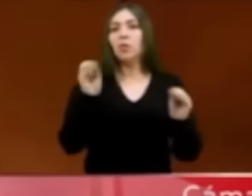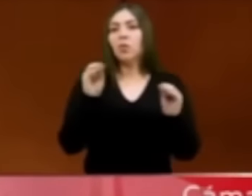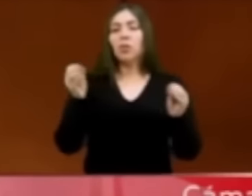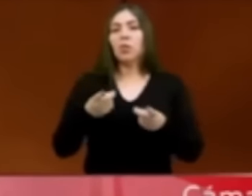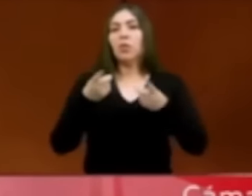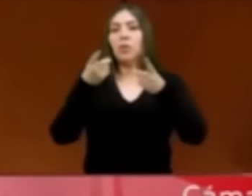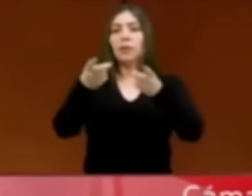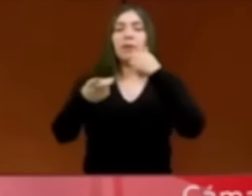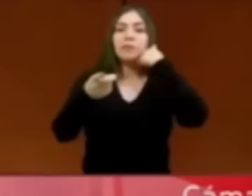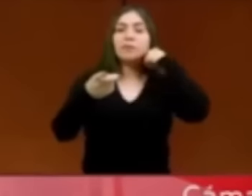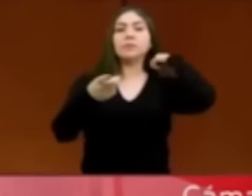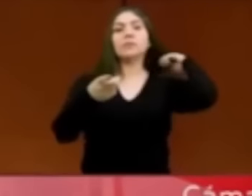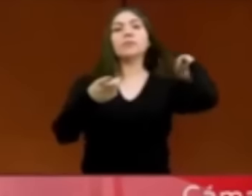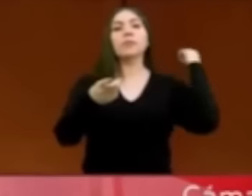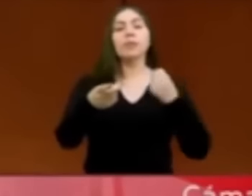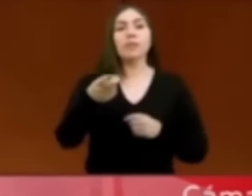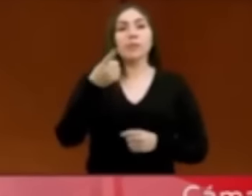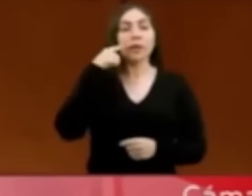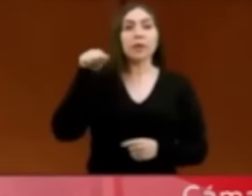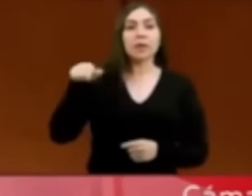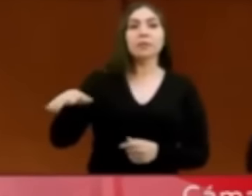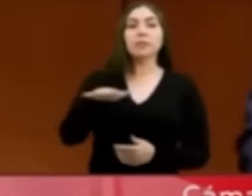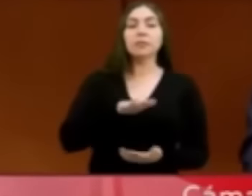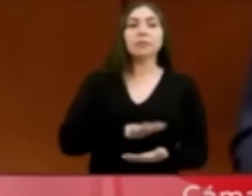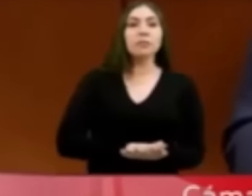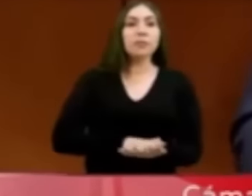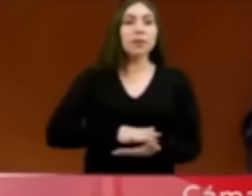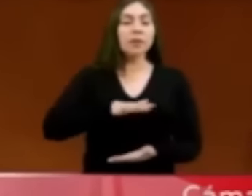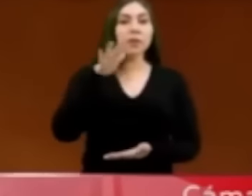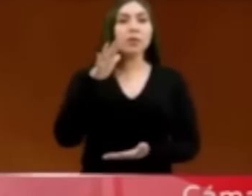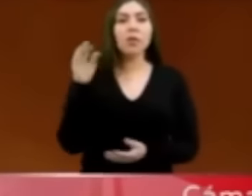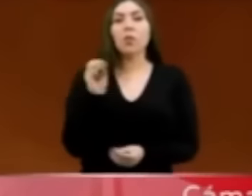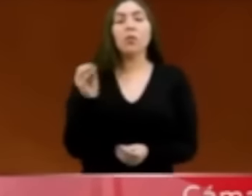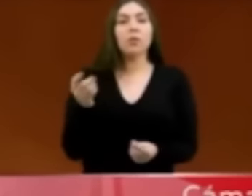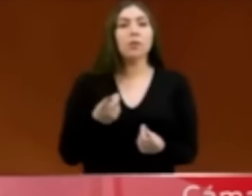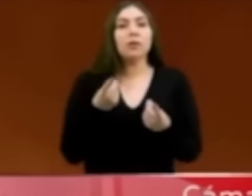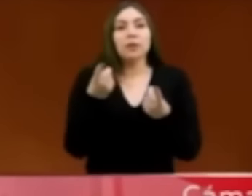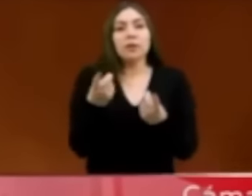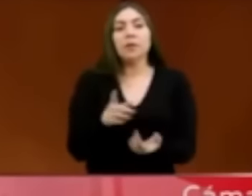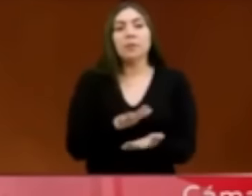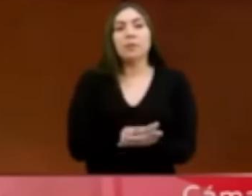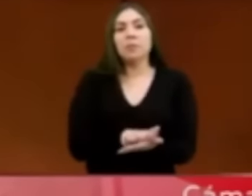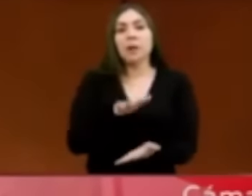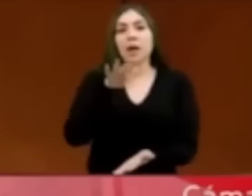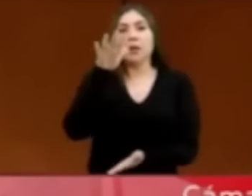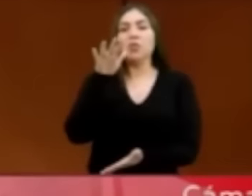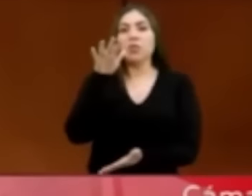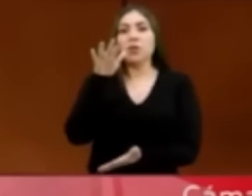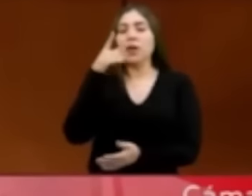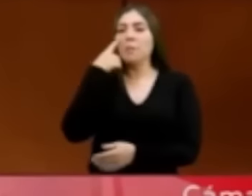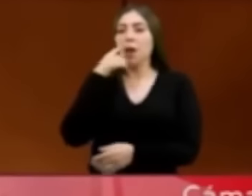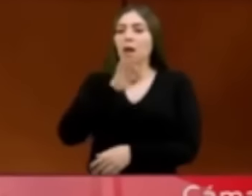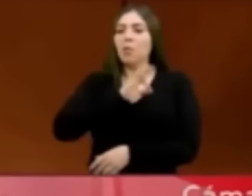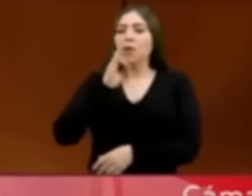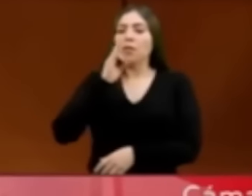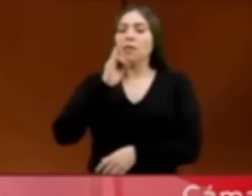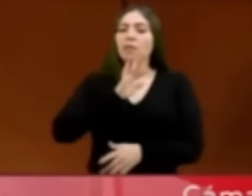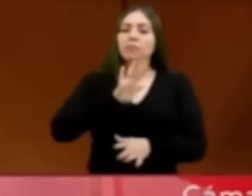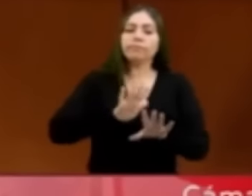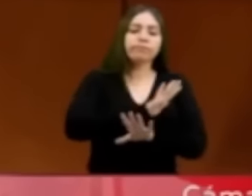esta, esta mayoría irreflexiva, no le dio una mayoría calificada. La